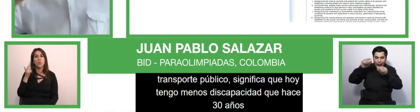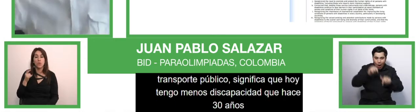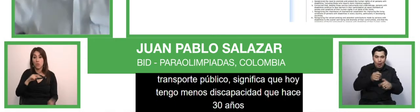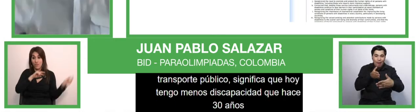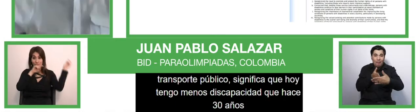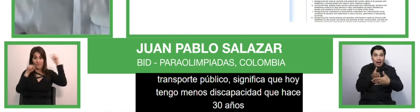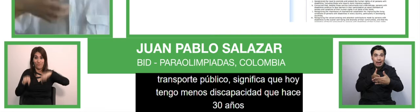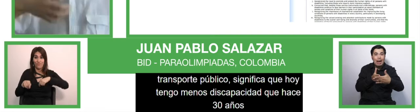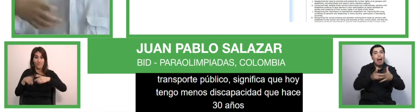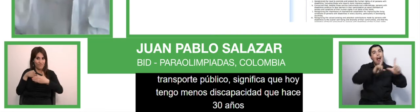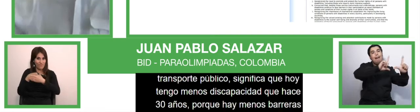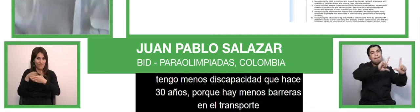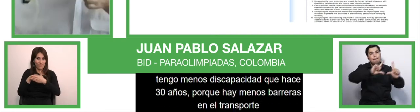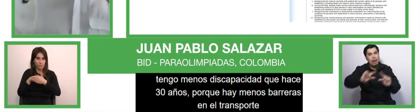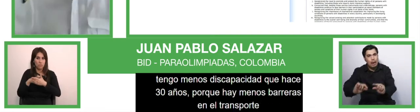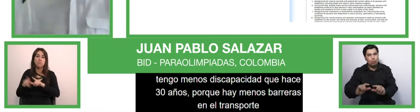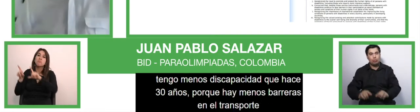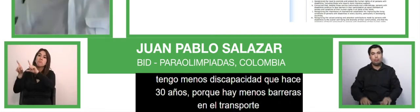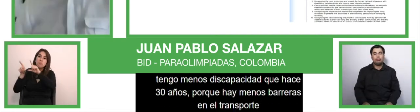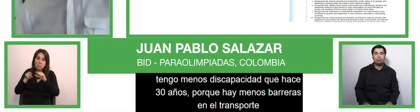nuevo,